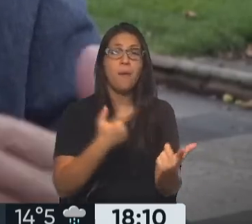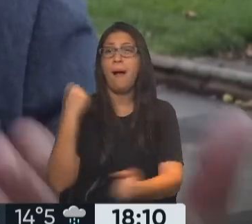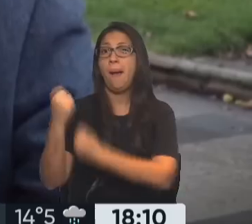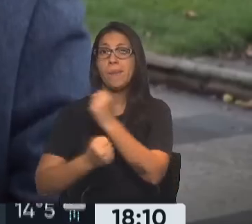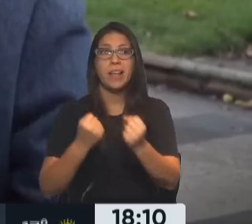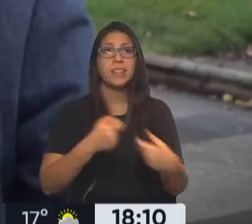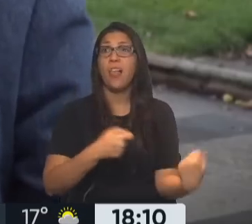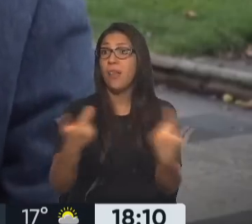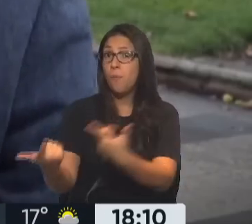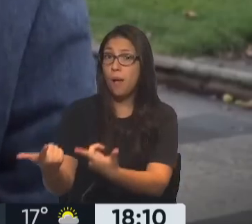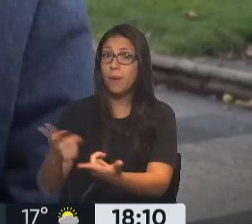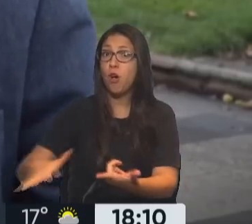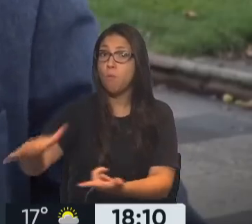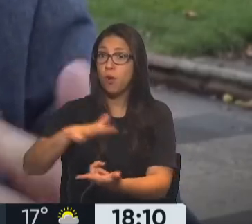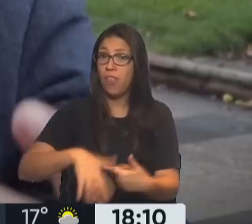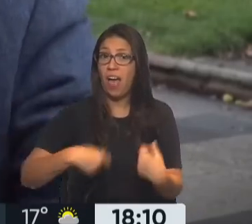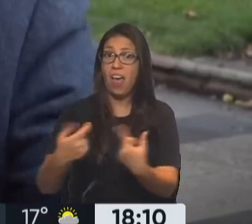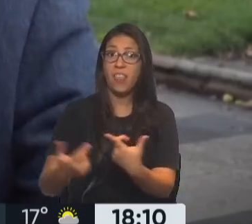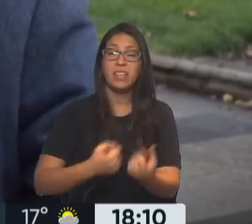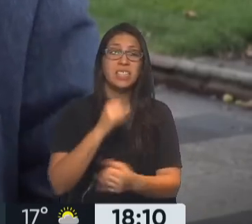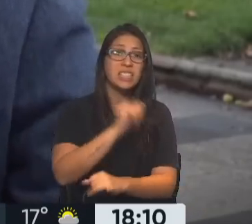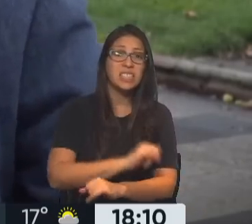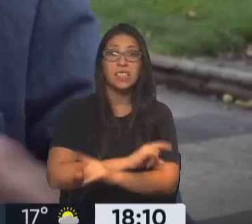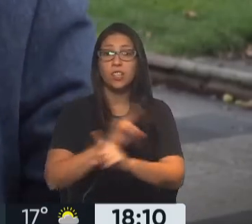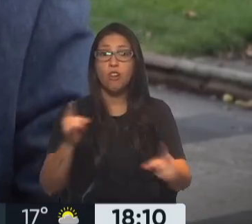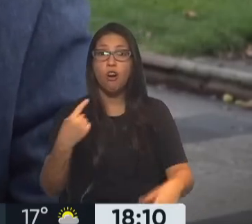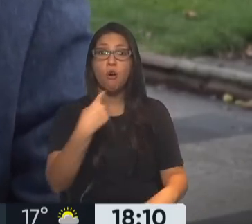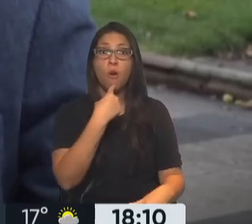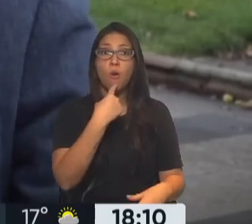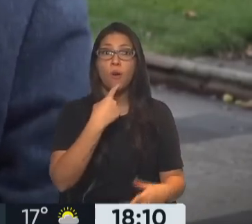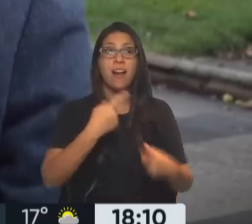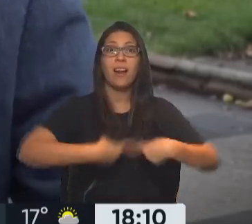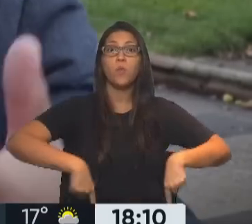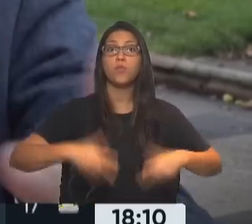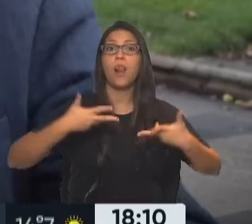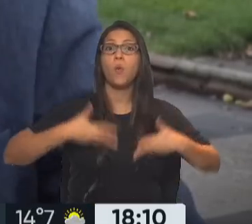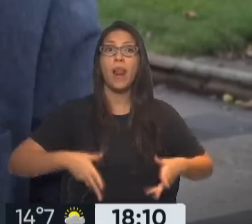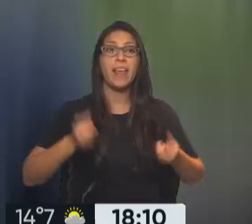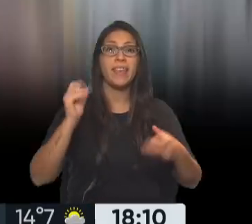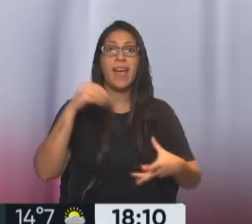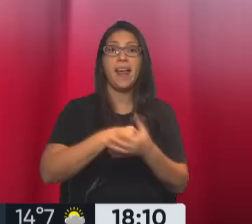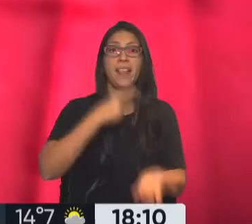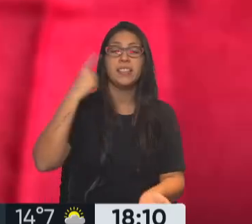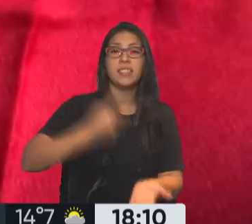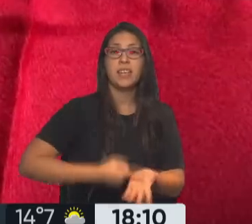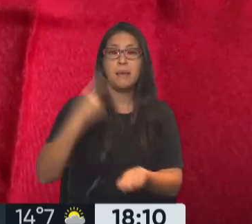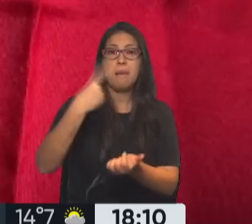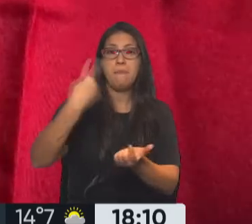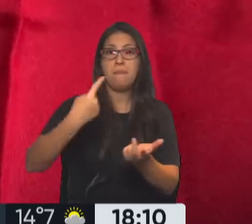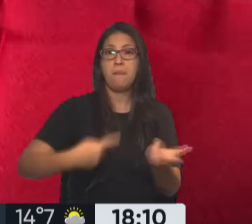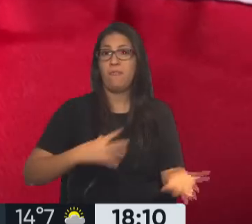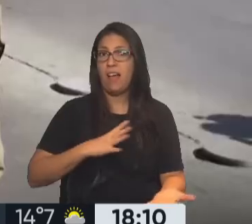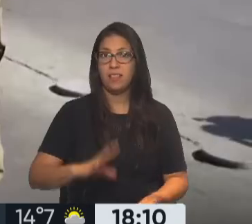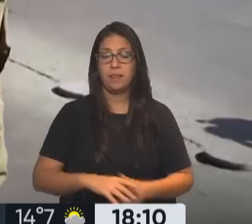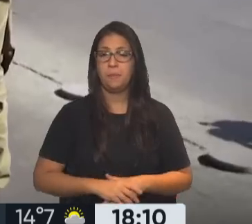van a devolver las tierras a las comunidades, vamos a ser partícipes, digamos, con los recursos naturales, que el agua se va a deshacer. A pesar